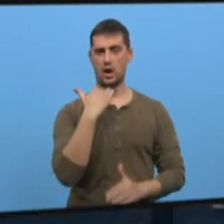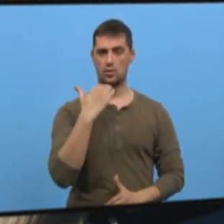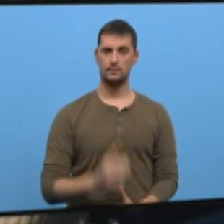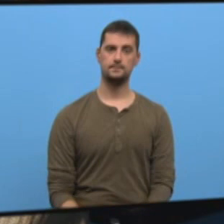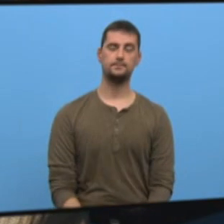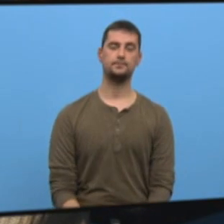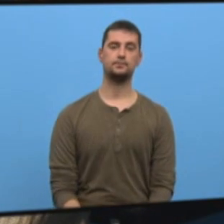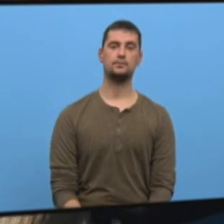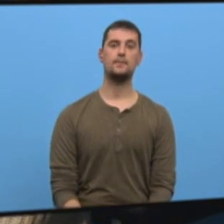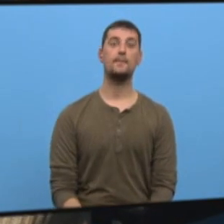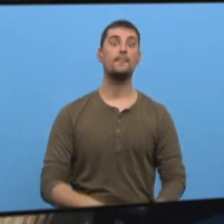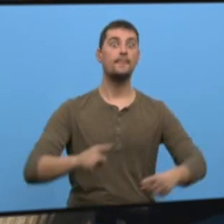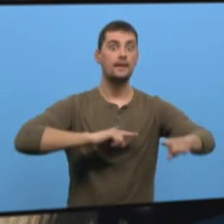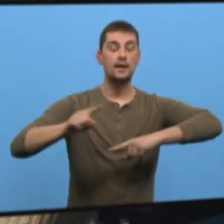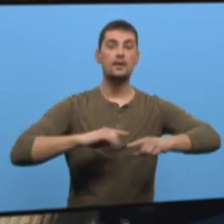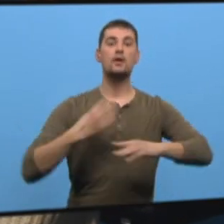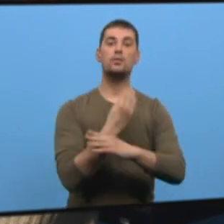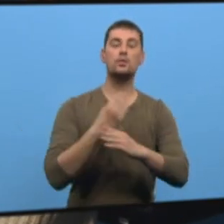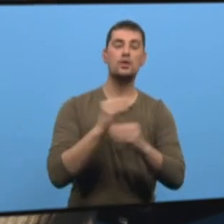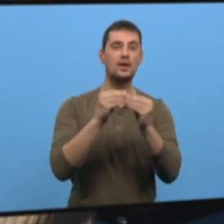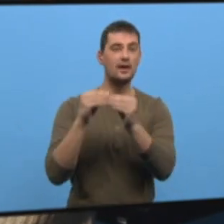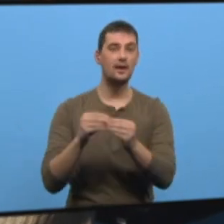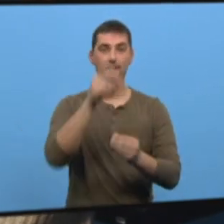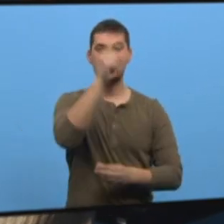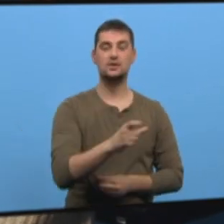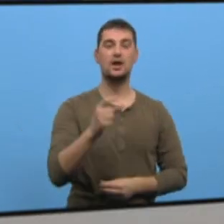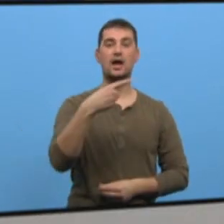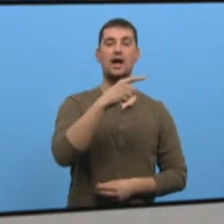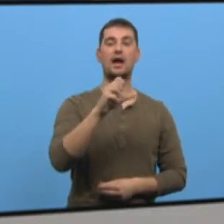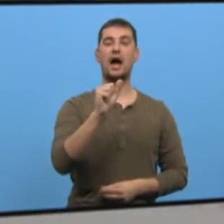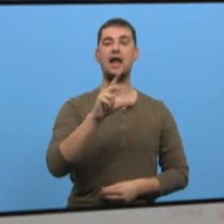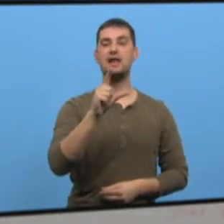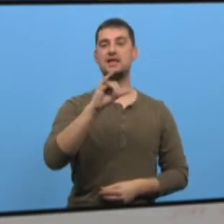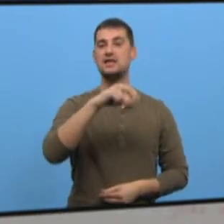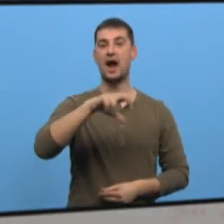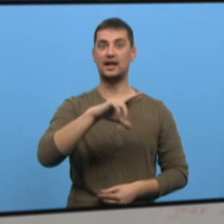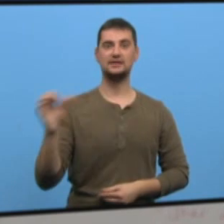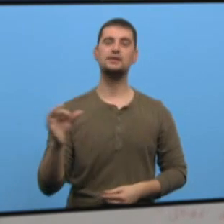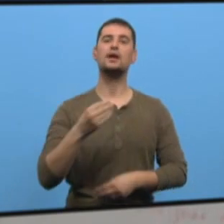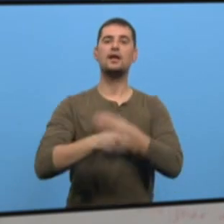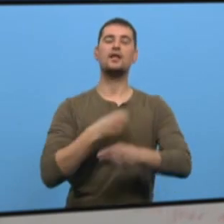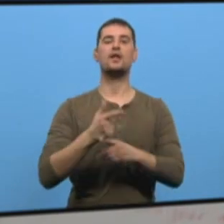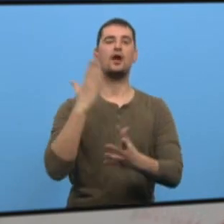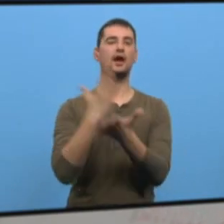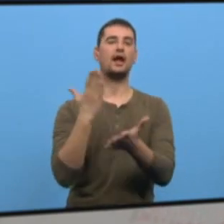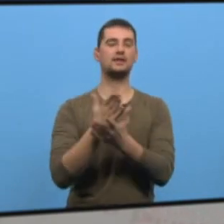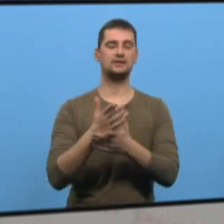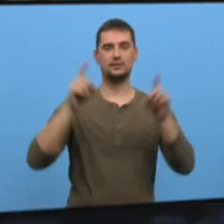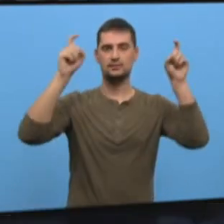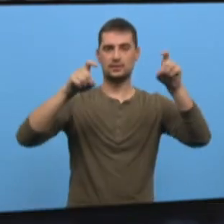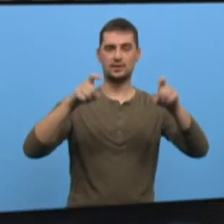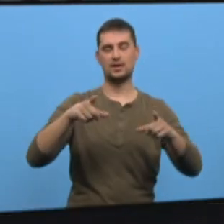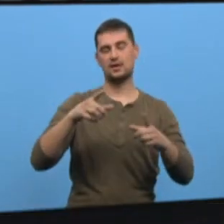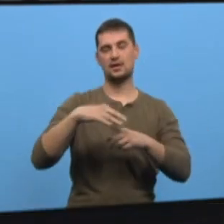reflectante o director productor realizador Juan gares imparti una Master cl sobre Story Board na escola de imae